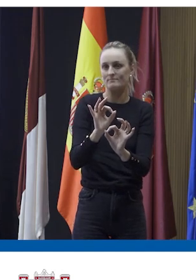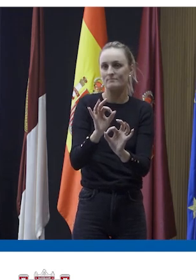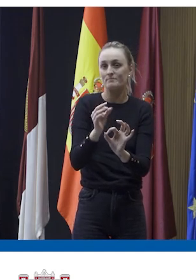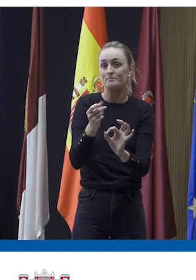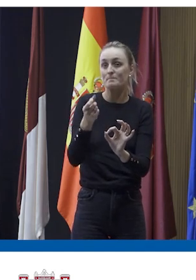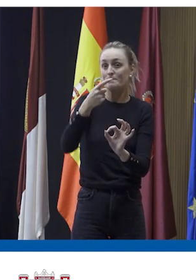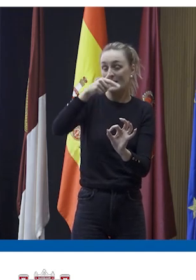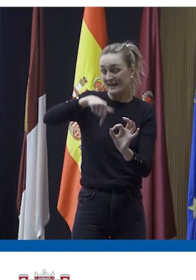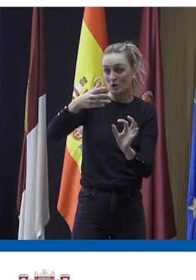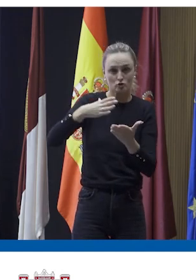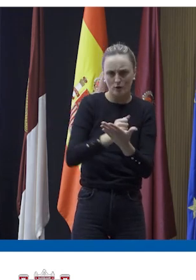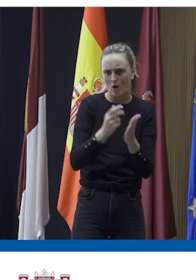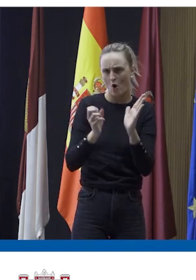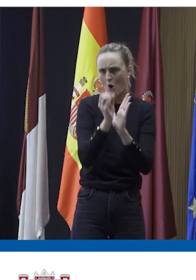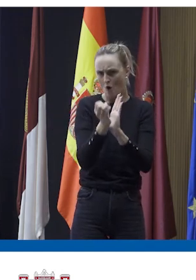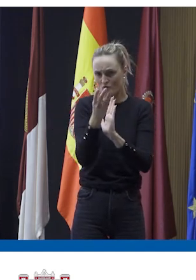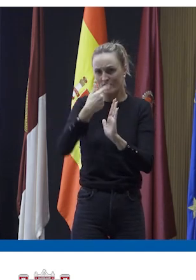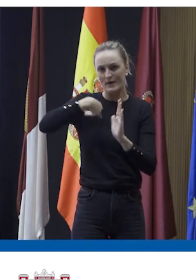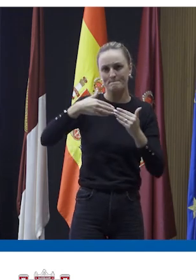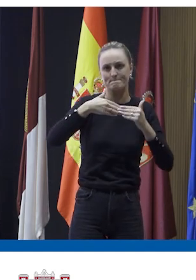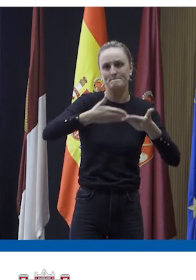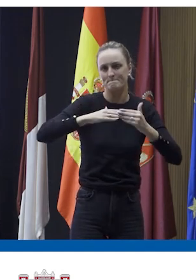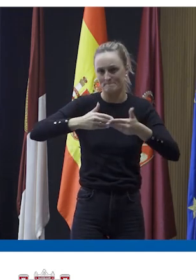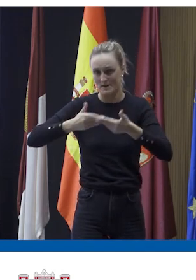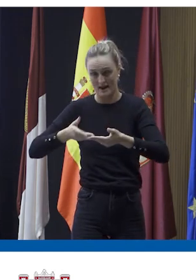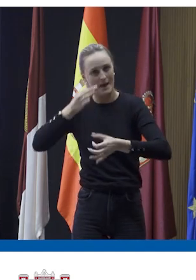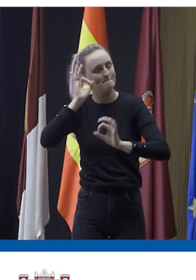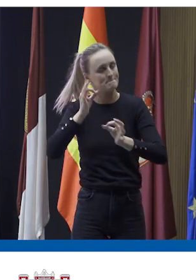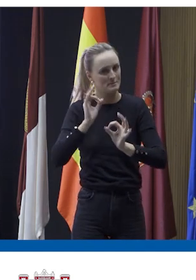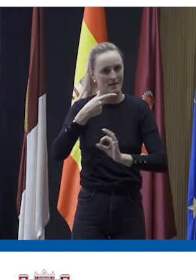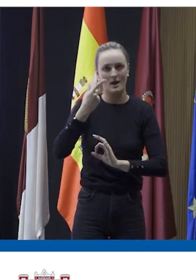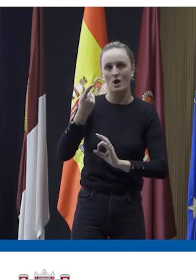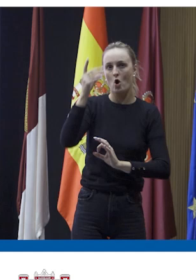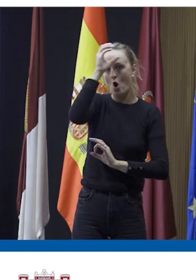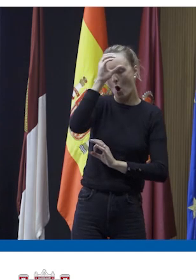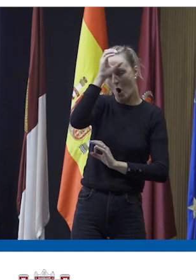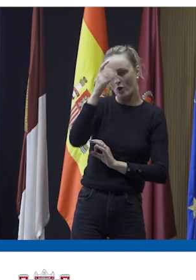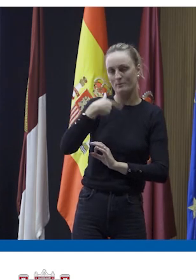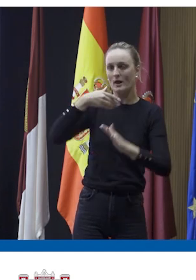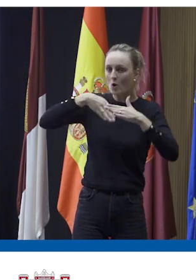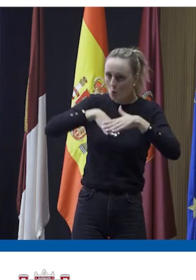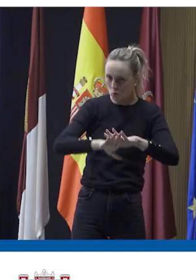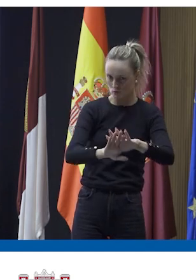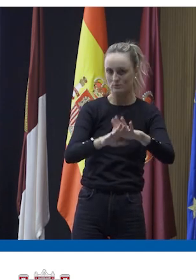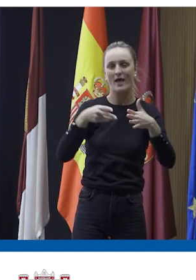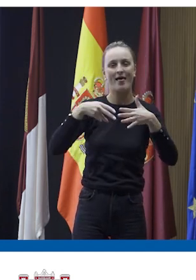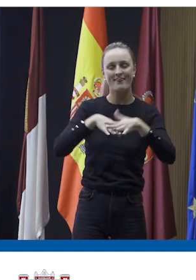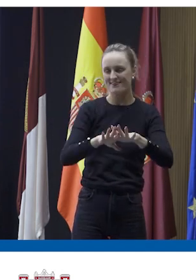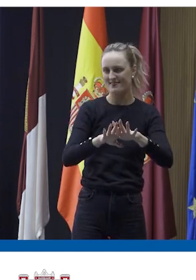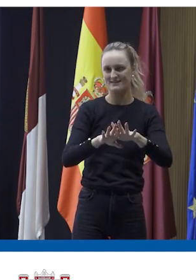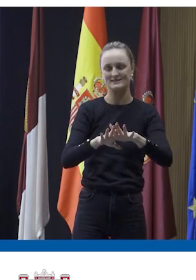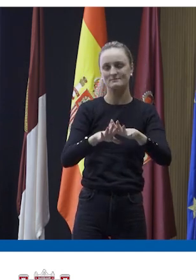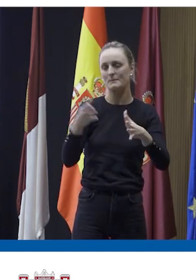estas conferencias rompan barreras y de verdad el conocimiento sea inclusivo y accesible para todo el